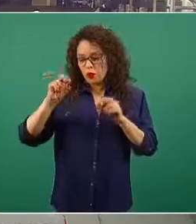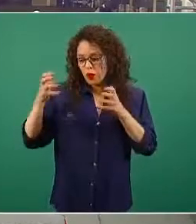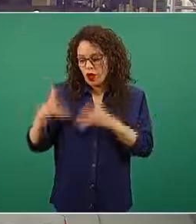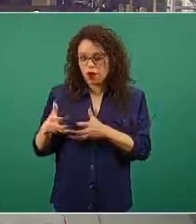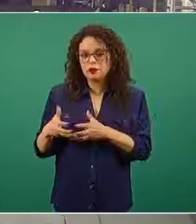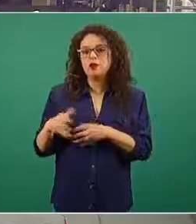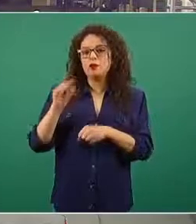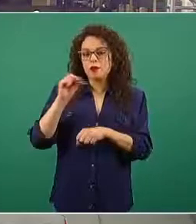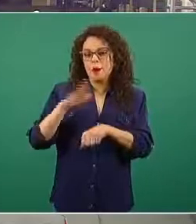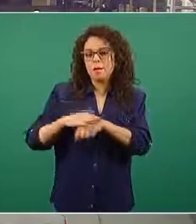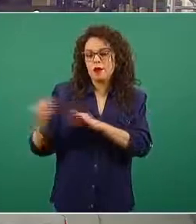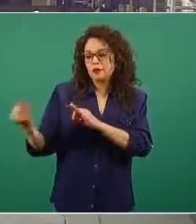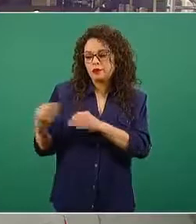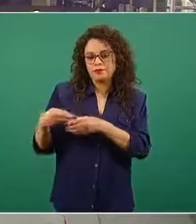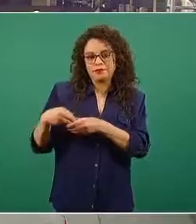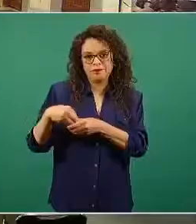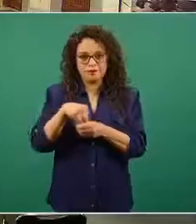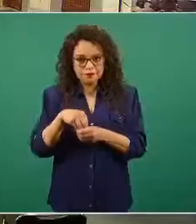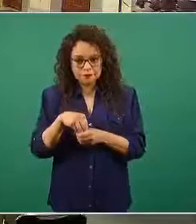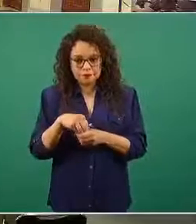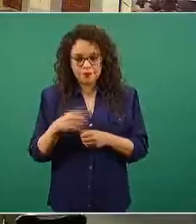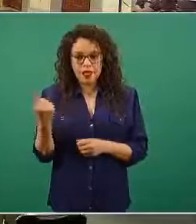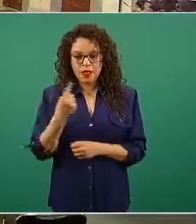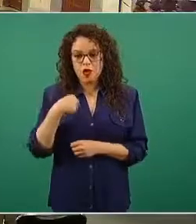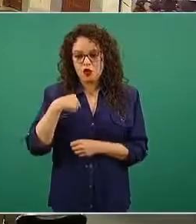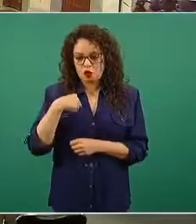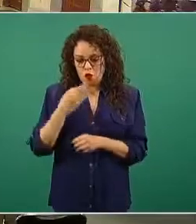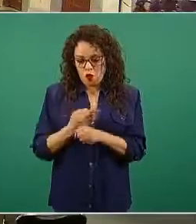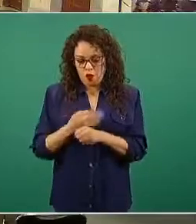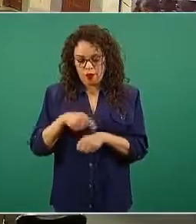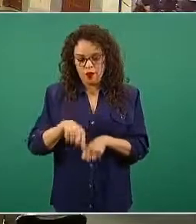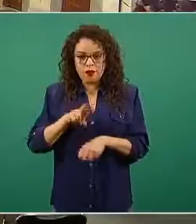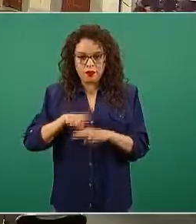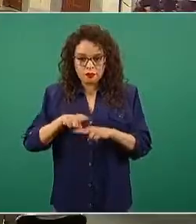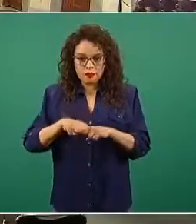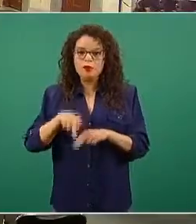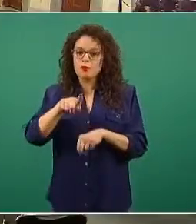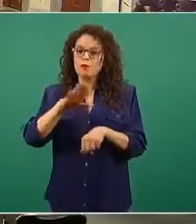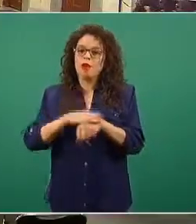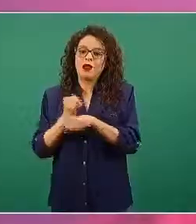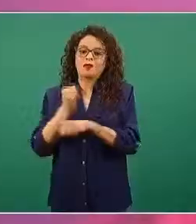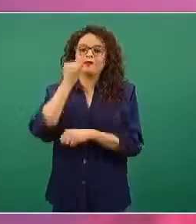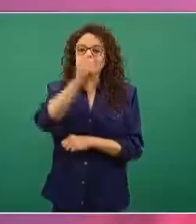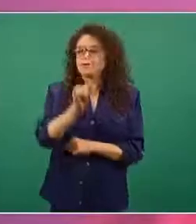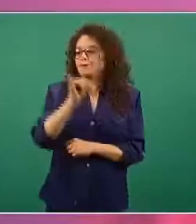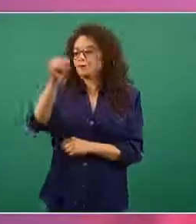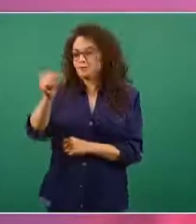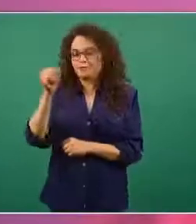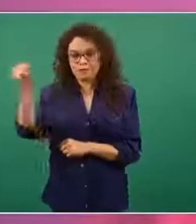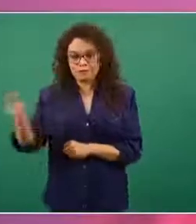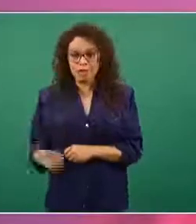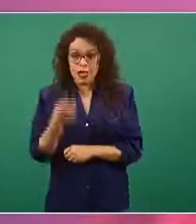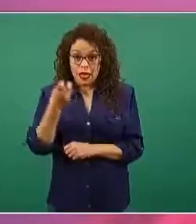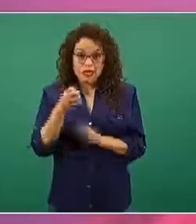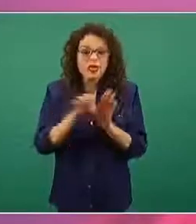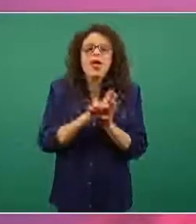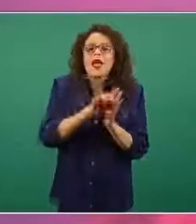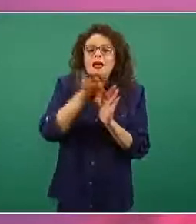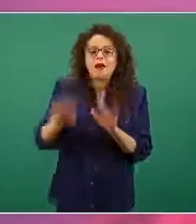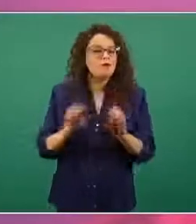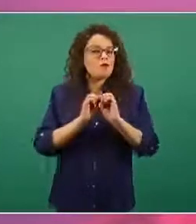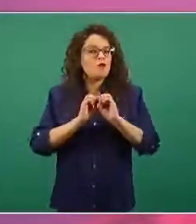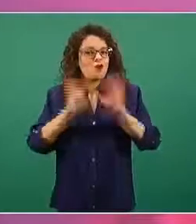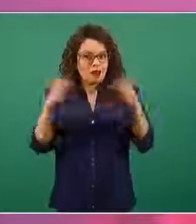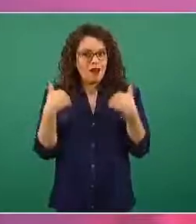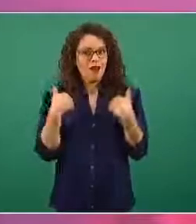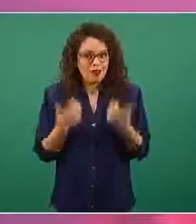manera un poco más congregados que lo que me encuentro yo en este espacio. Entonces, por ejemplo, es un ejemplo, sería un ejemplo claro